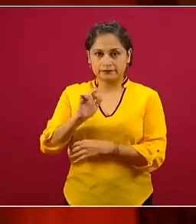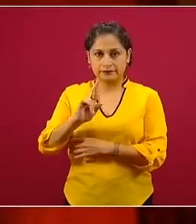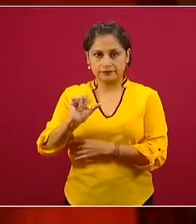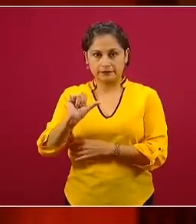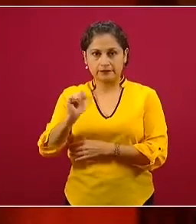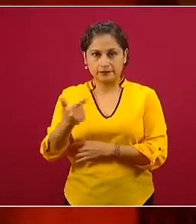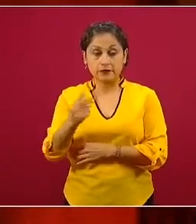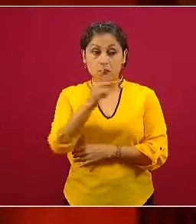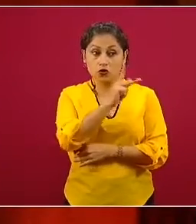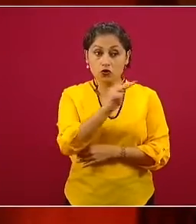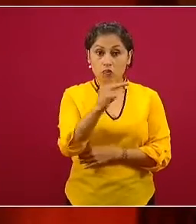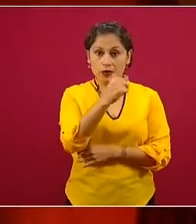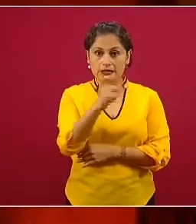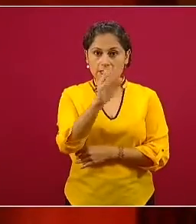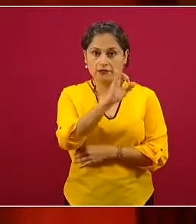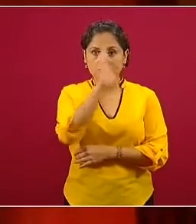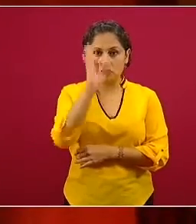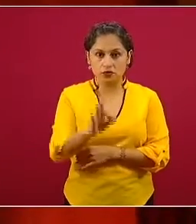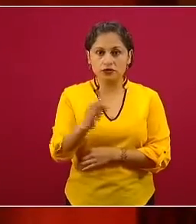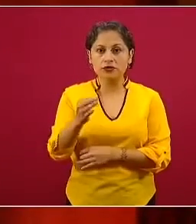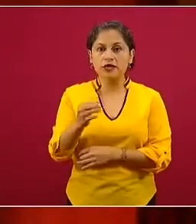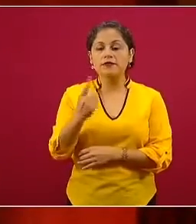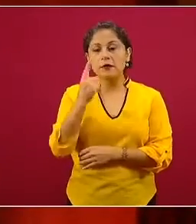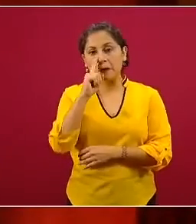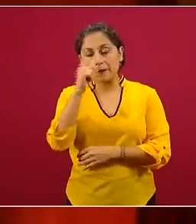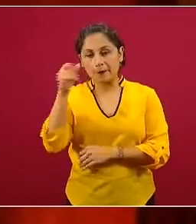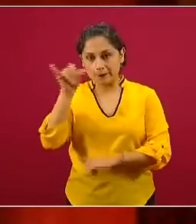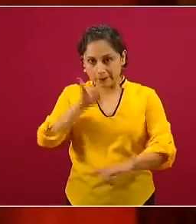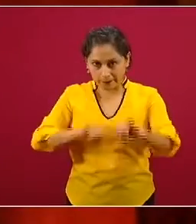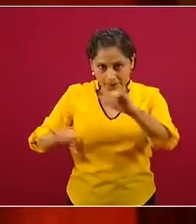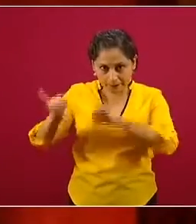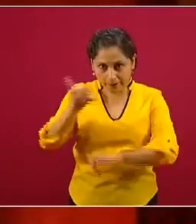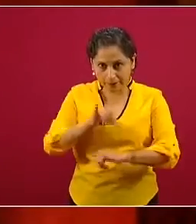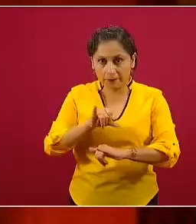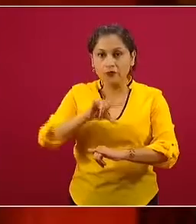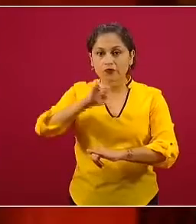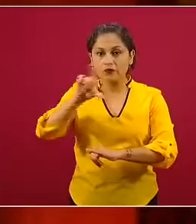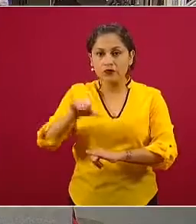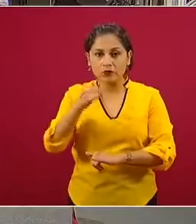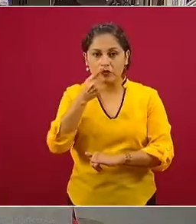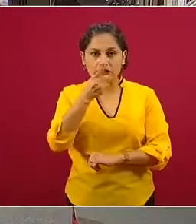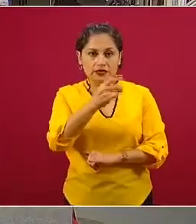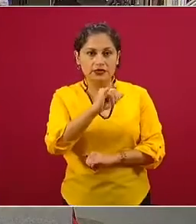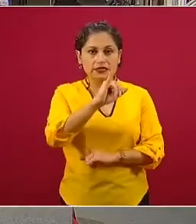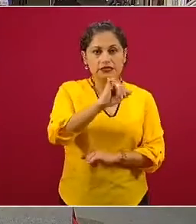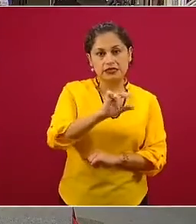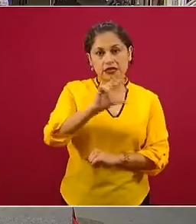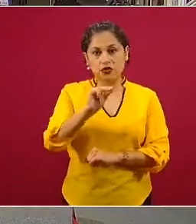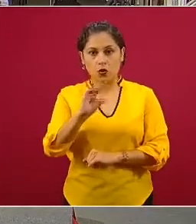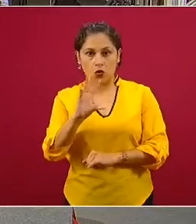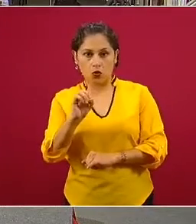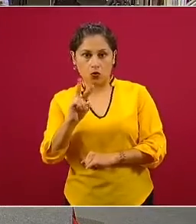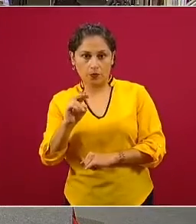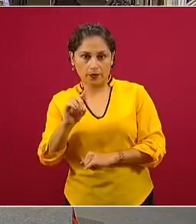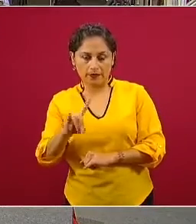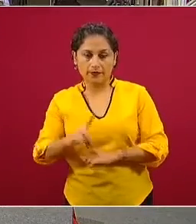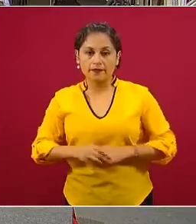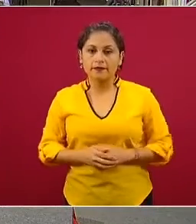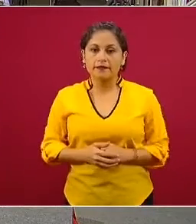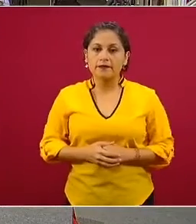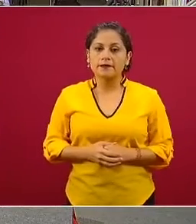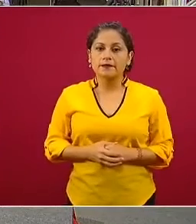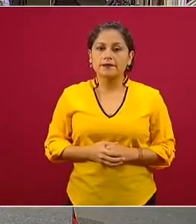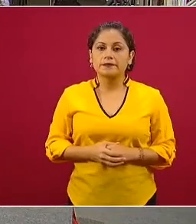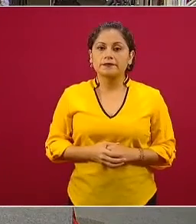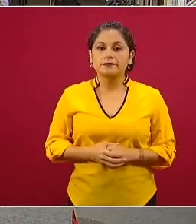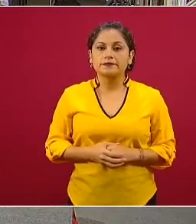prueba de laboratorio y pueden ser o descartadas o confirmadas por la vía del laboratorio. En la siguiente